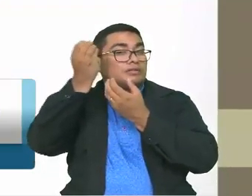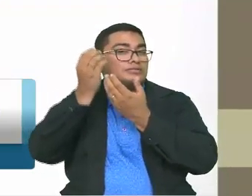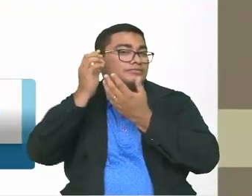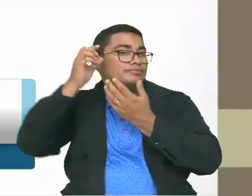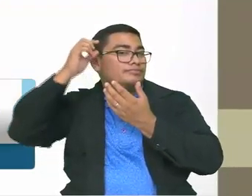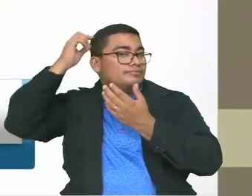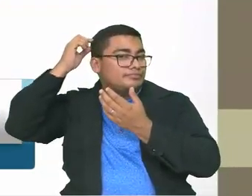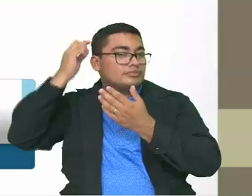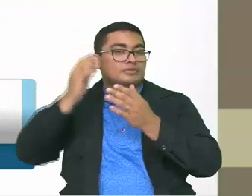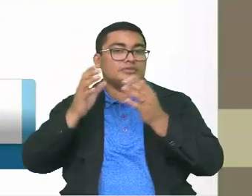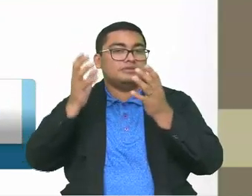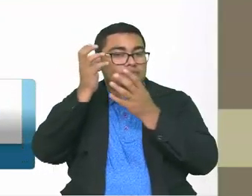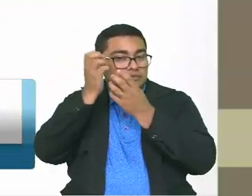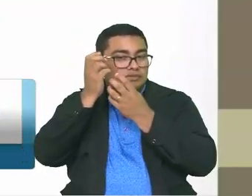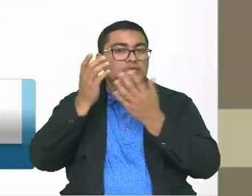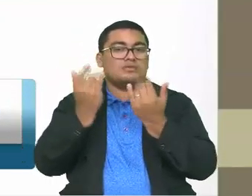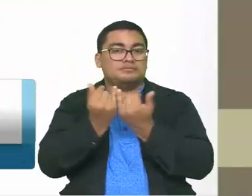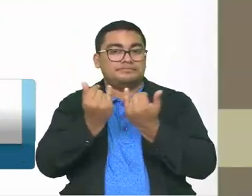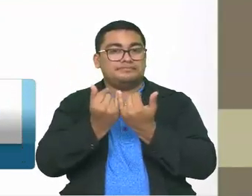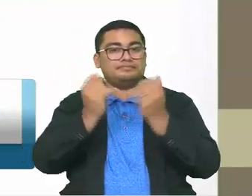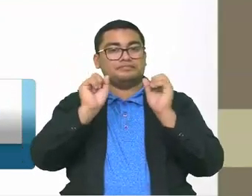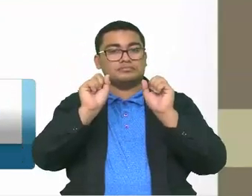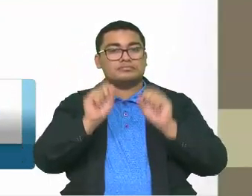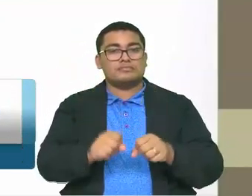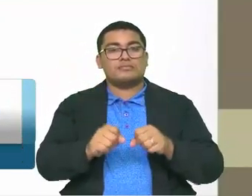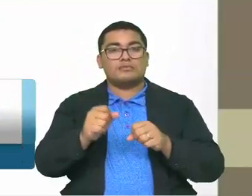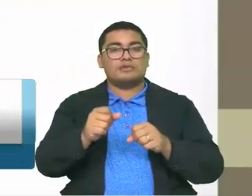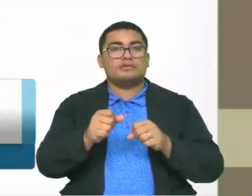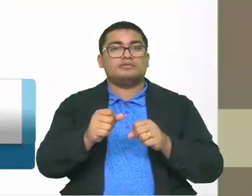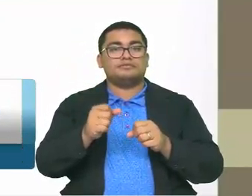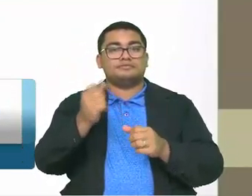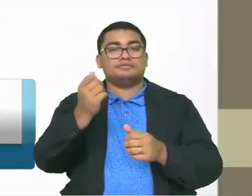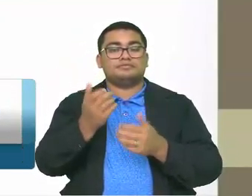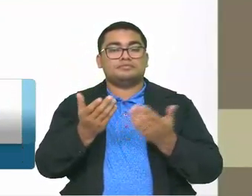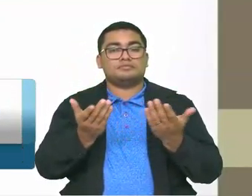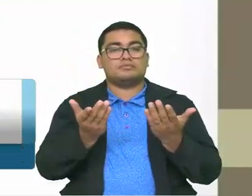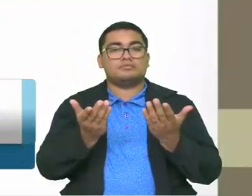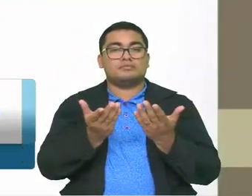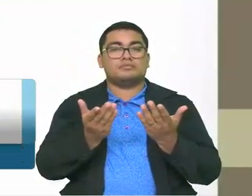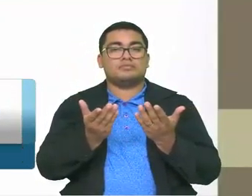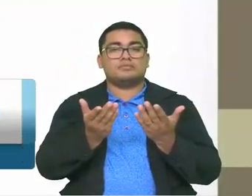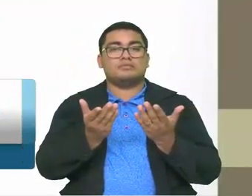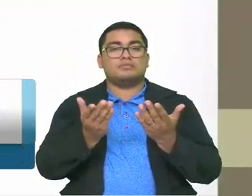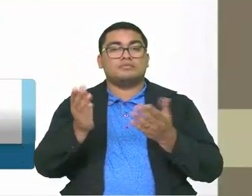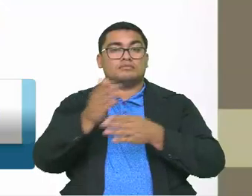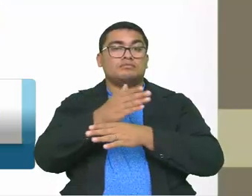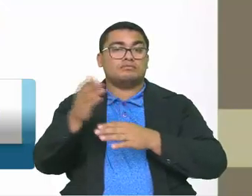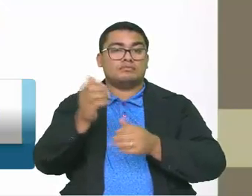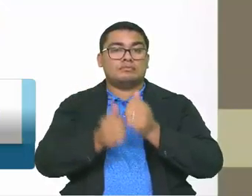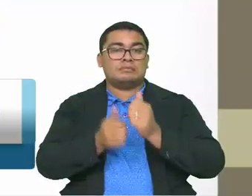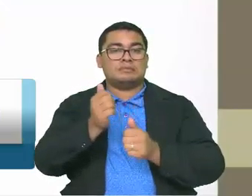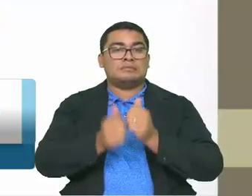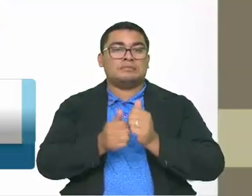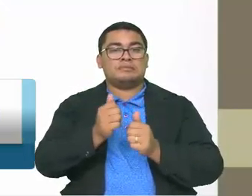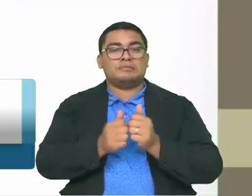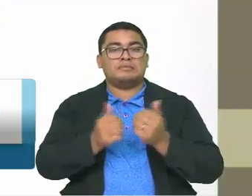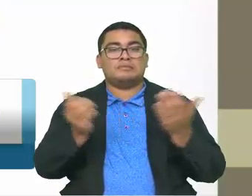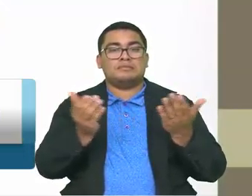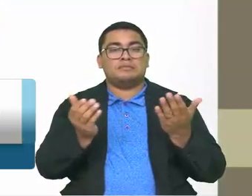compresión, problemas de un trauma, por ejemplo, problemas de toxicidad. Cuando nosotros decimos compresión es porque algún